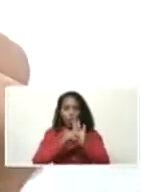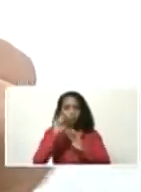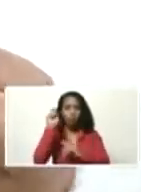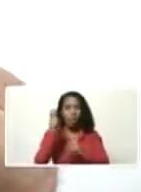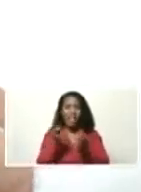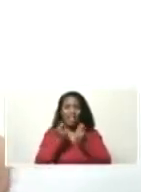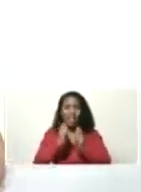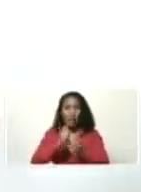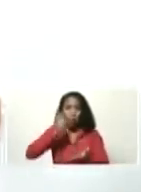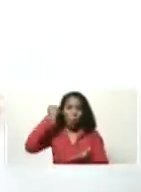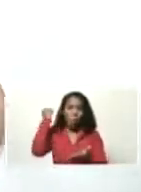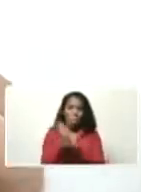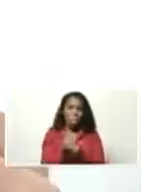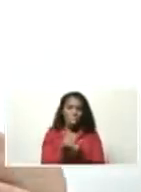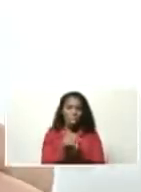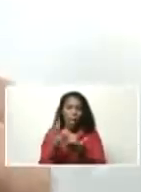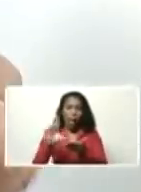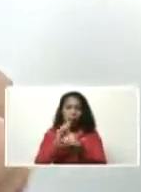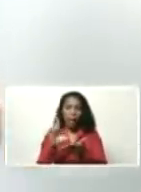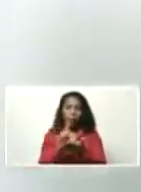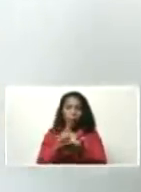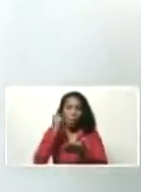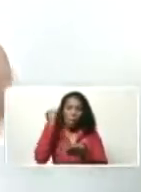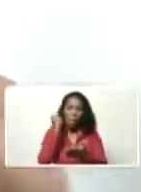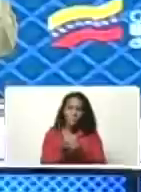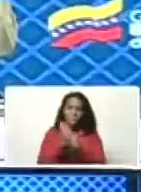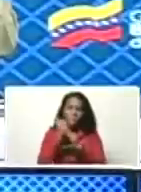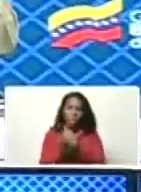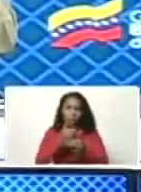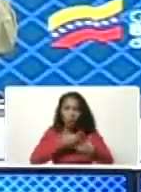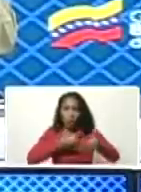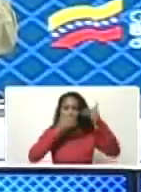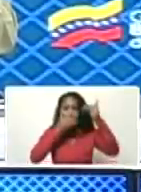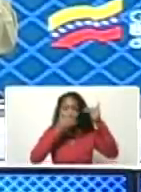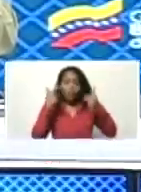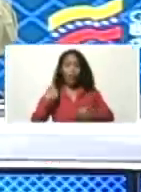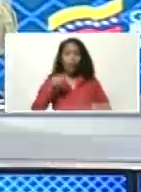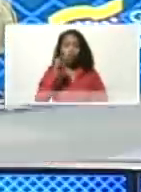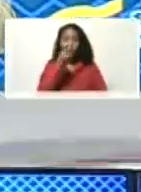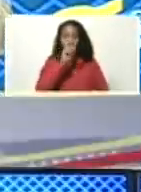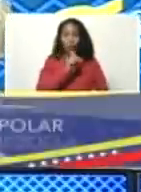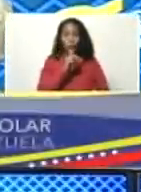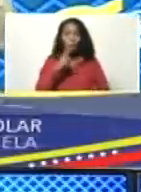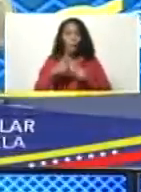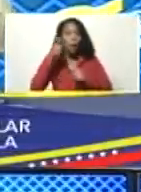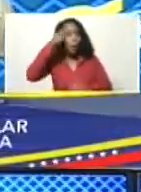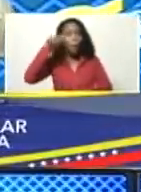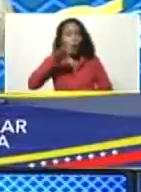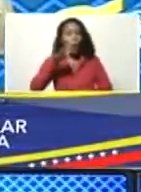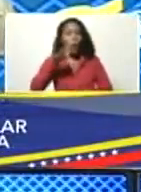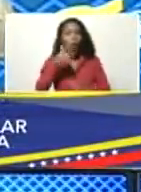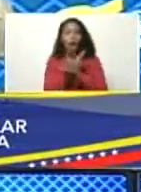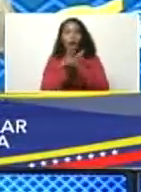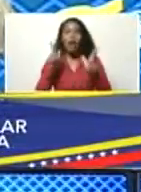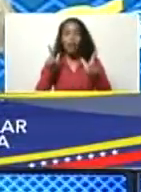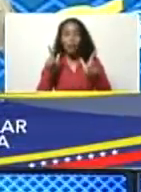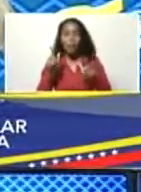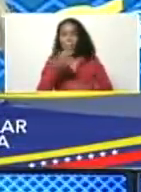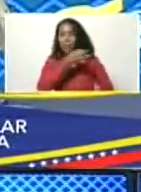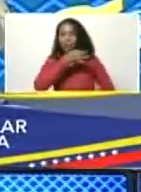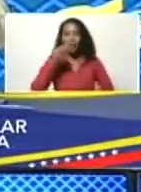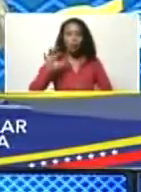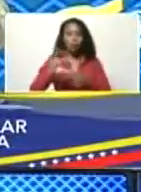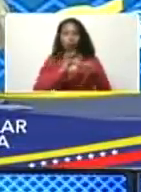Trataron de matarla, apuñalearla, la secuestraron cuando tenía 2 años, pero el pueblo la liberó en perfecta